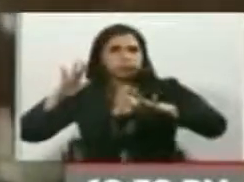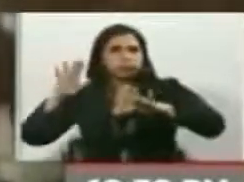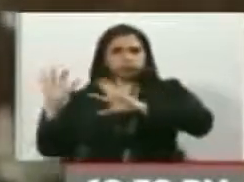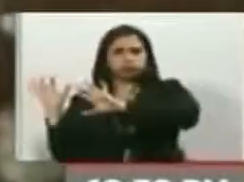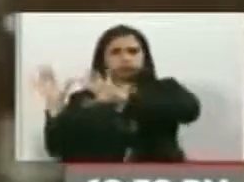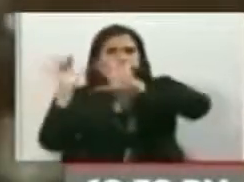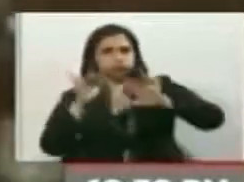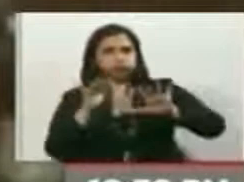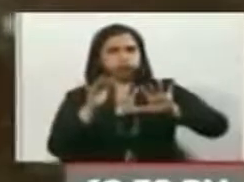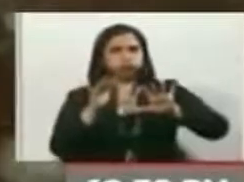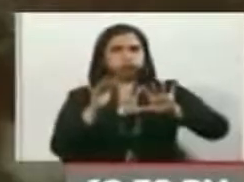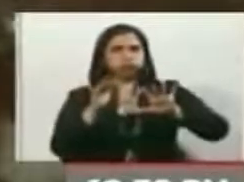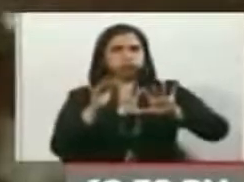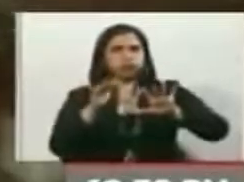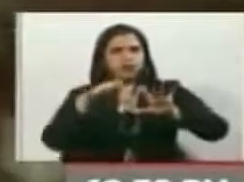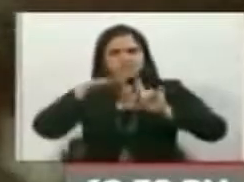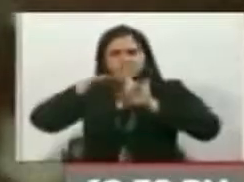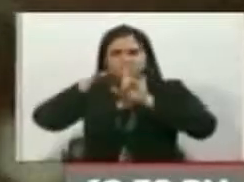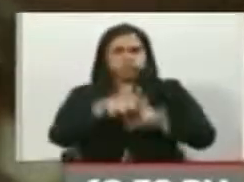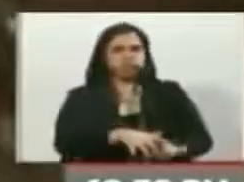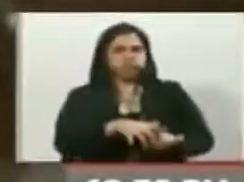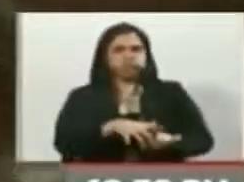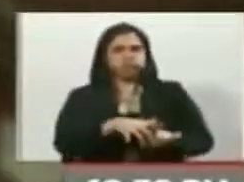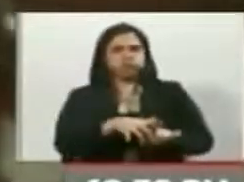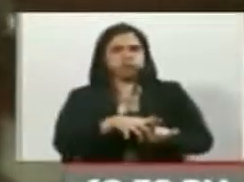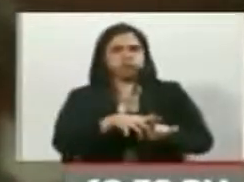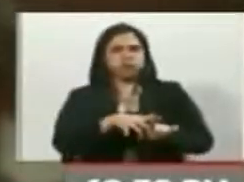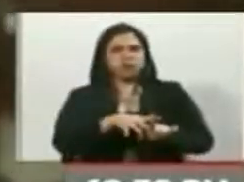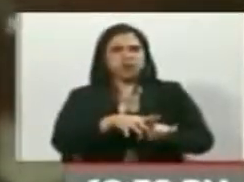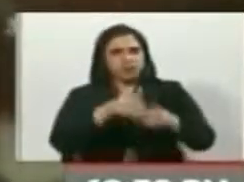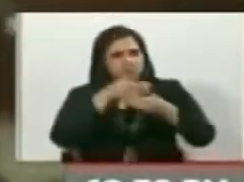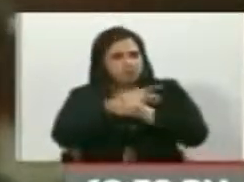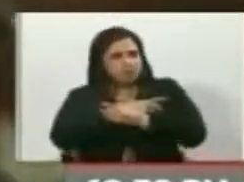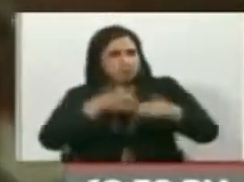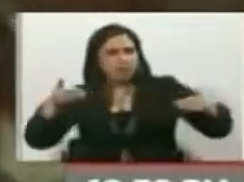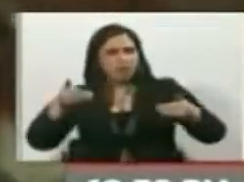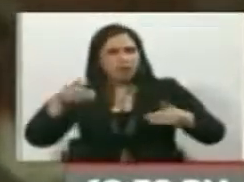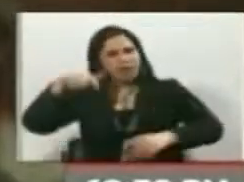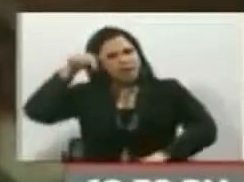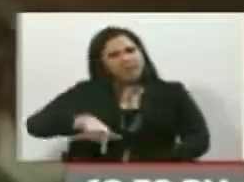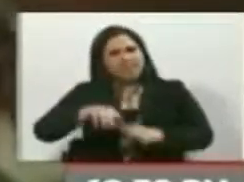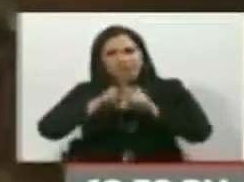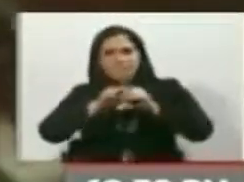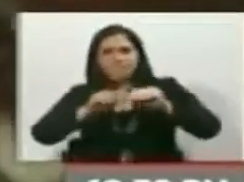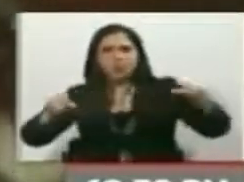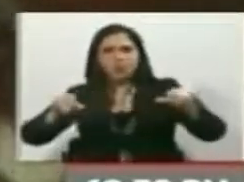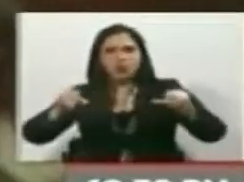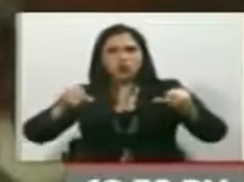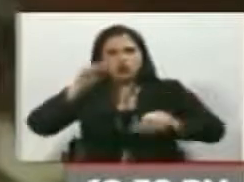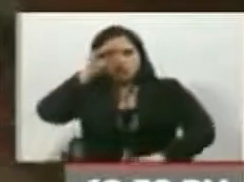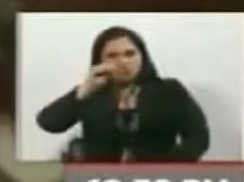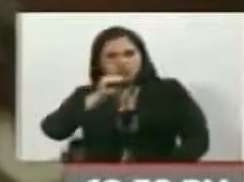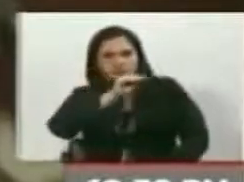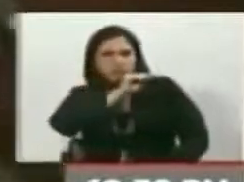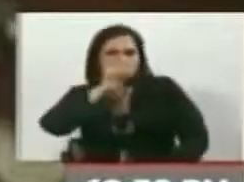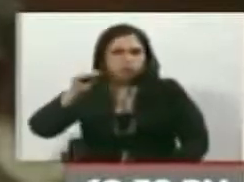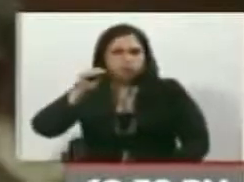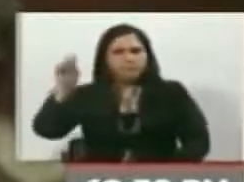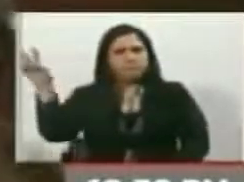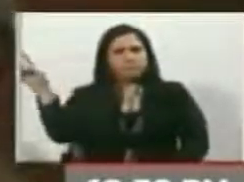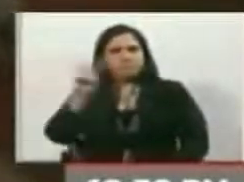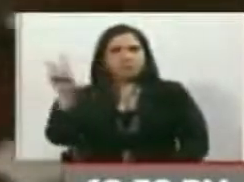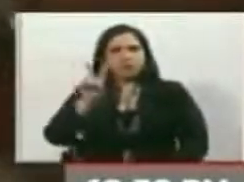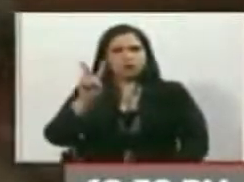venir a humillar la dignidad de esta tierra sagrada de la